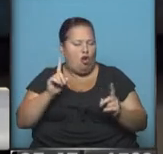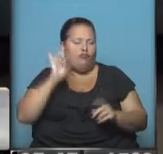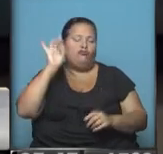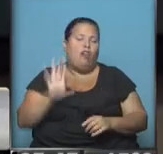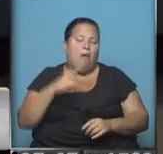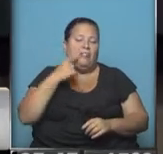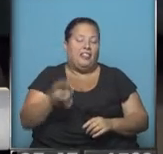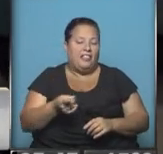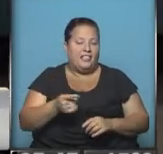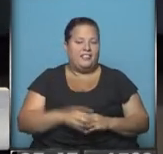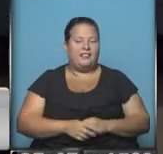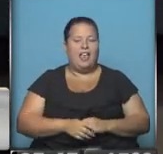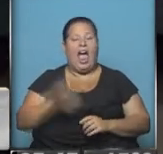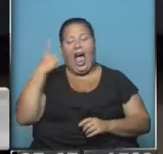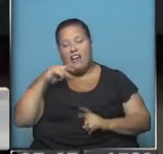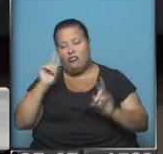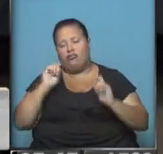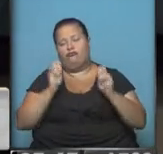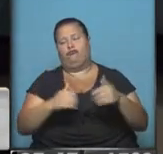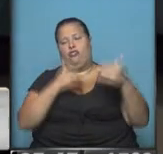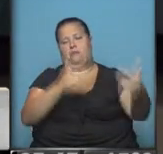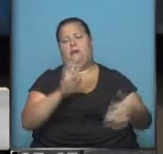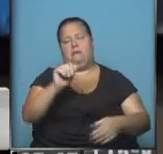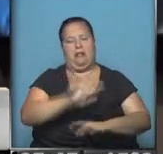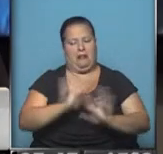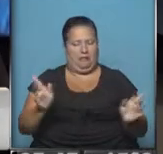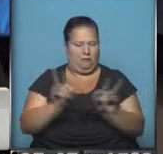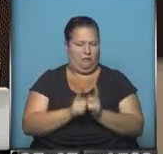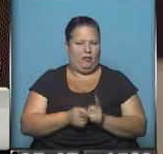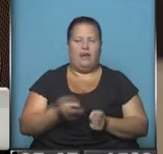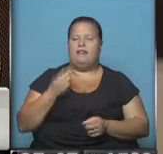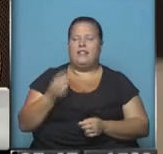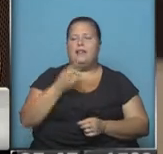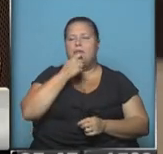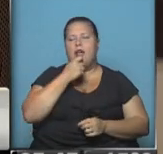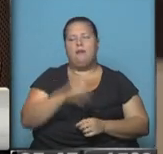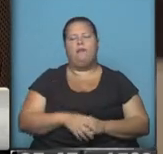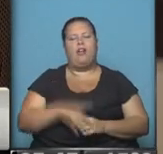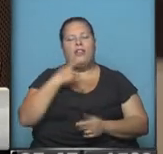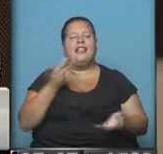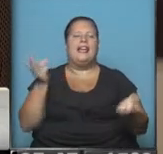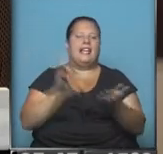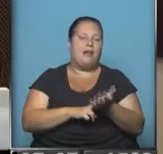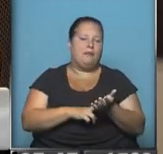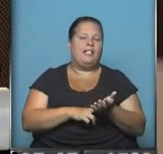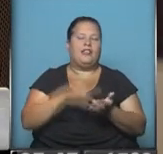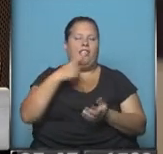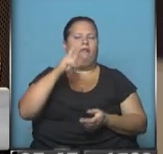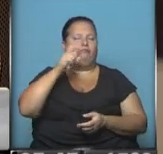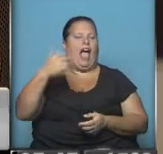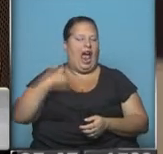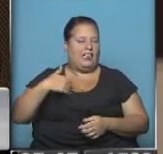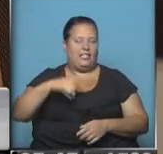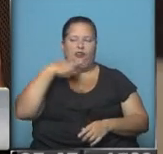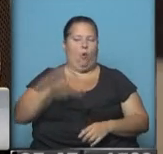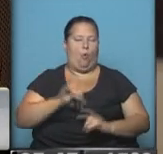que en vez de hacerlo ayer lo iba a hacer el martes próximo que significa si dice si ratifica no hubo desacato argentina